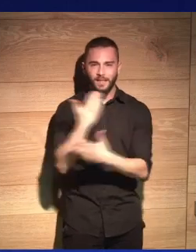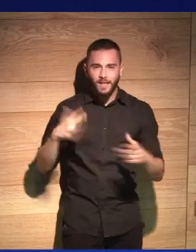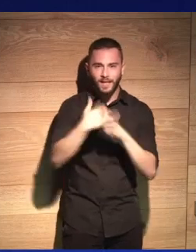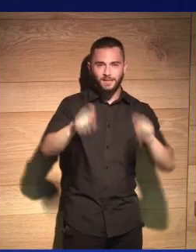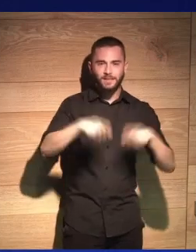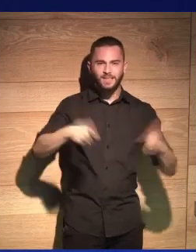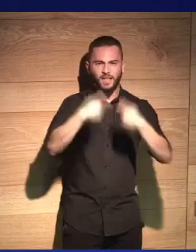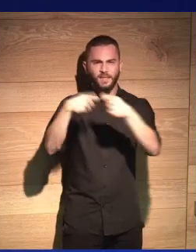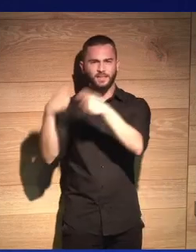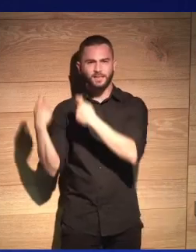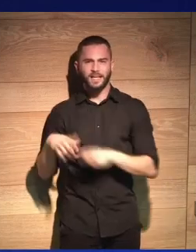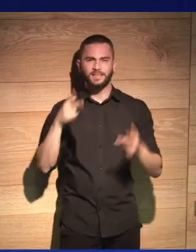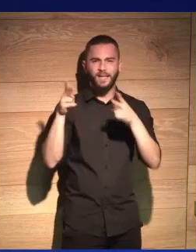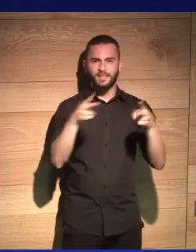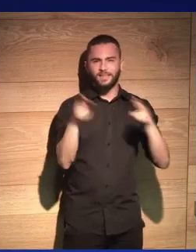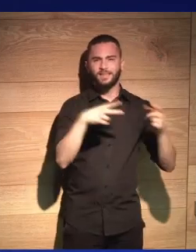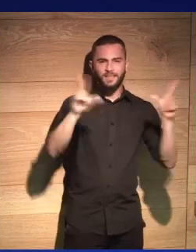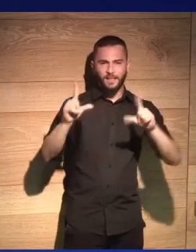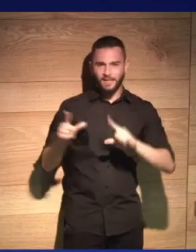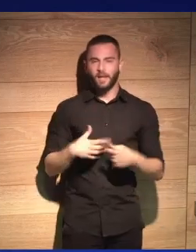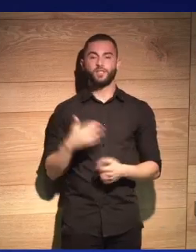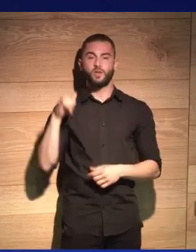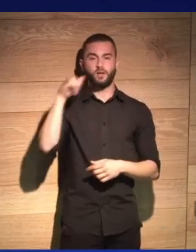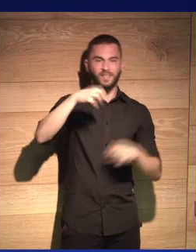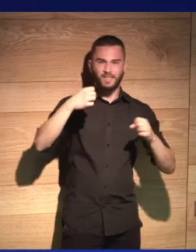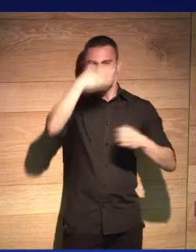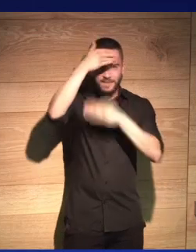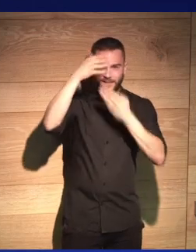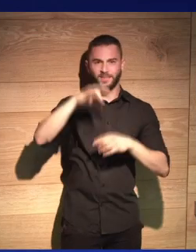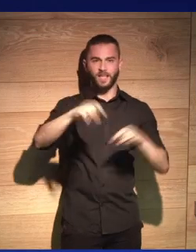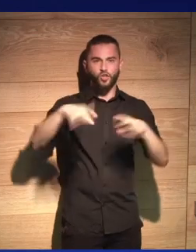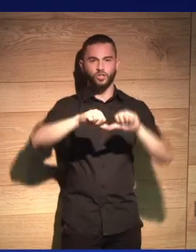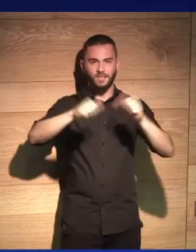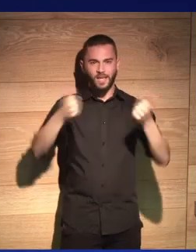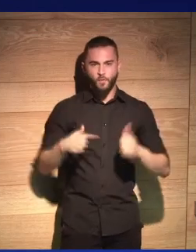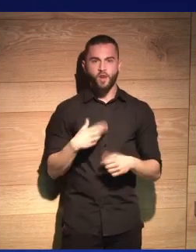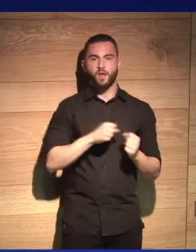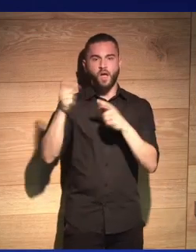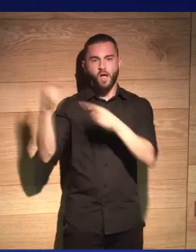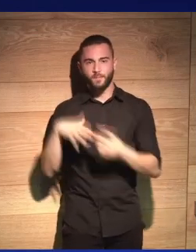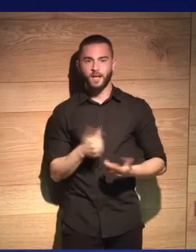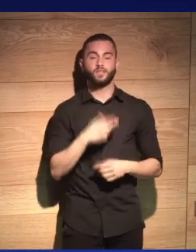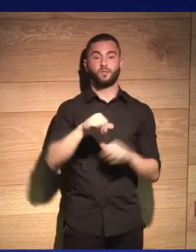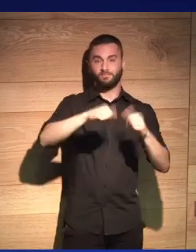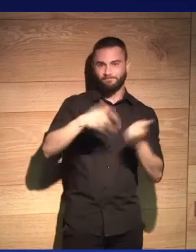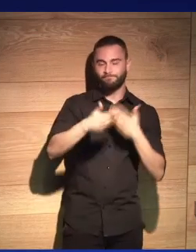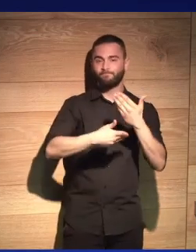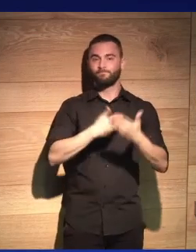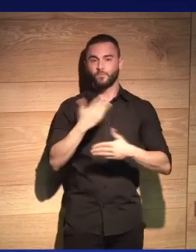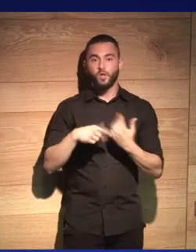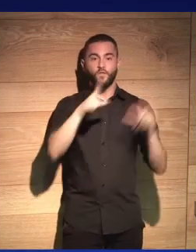naturales, series de televisión, atentados terroristas, divorcios, migraciones masivas, cumpleaños, fotografías,